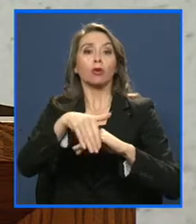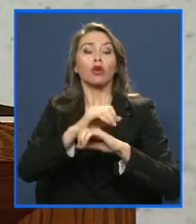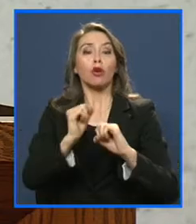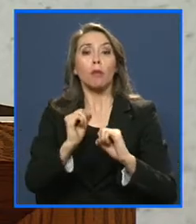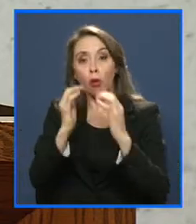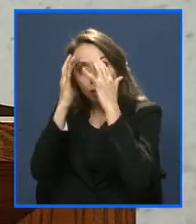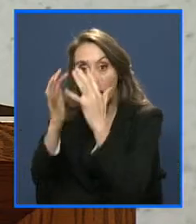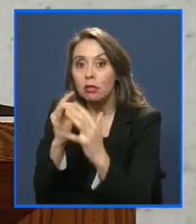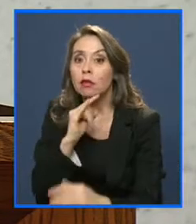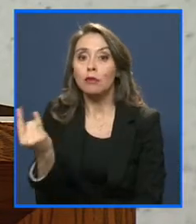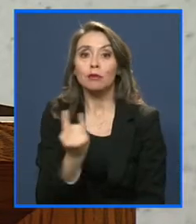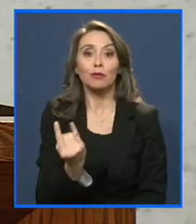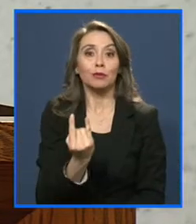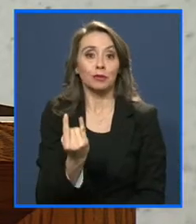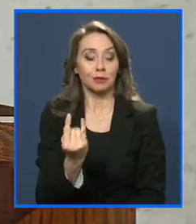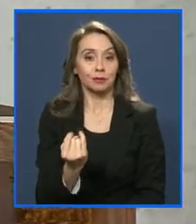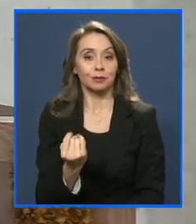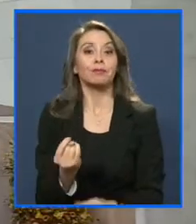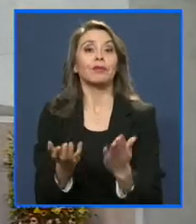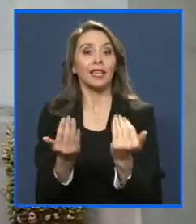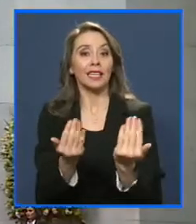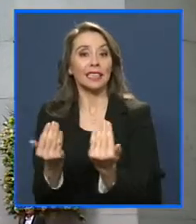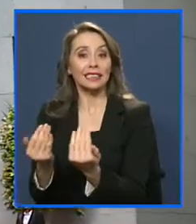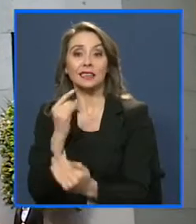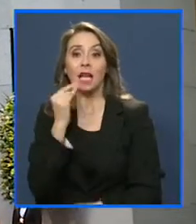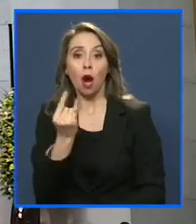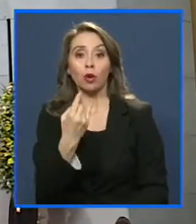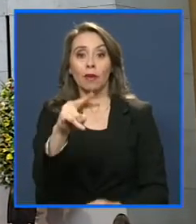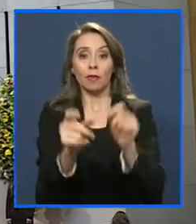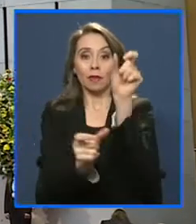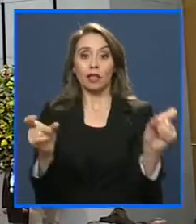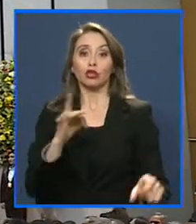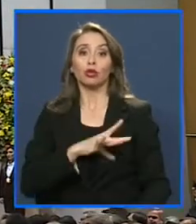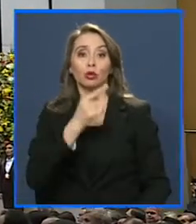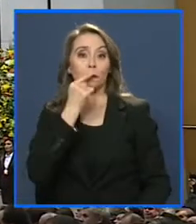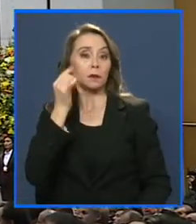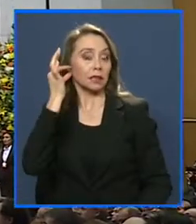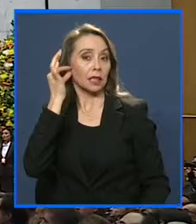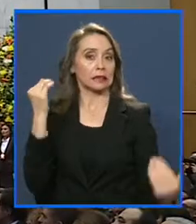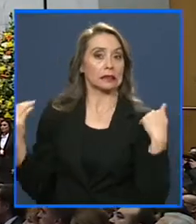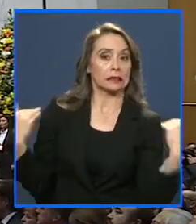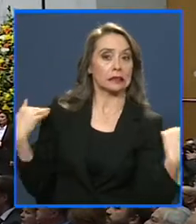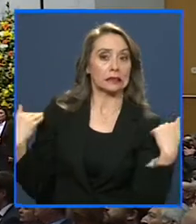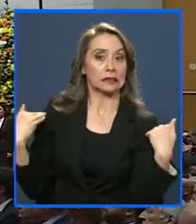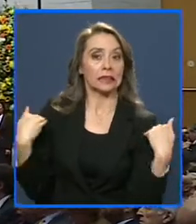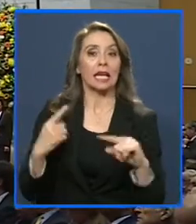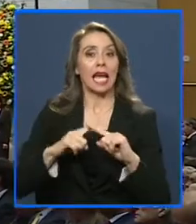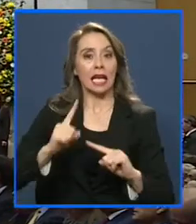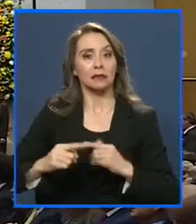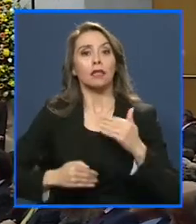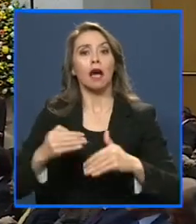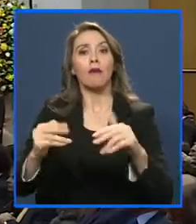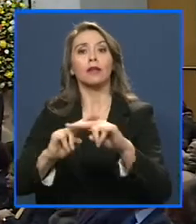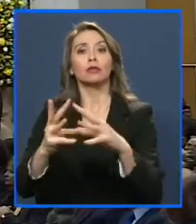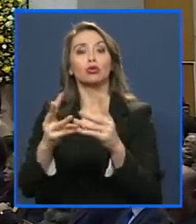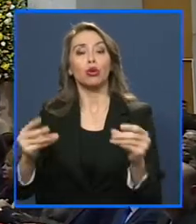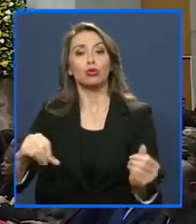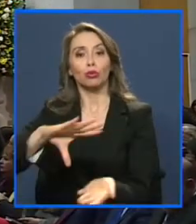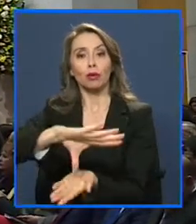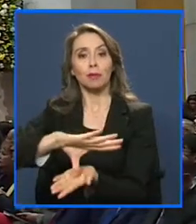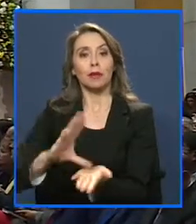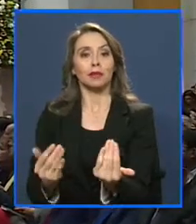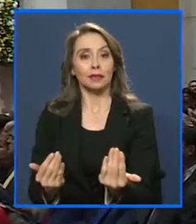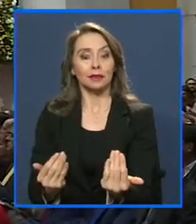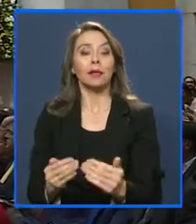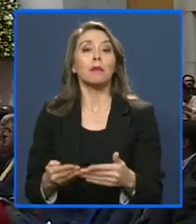prioritario la necesidad es urgencia de los chilenos y chilenos nos convocan y exigen avanzar en las soluciones que el país requiere